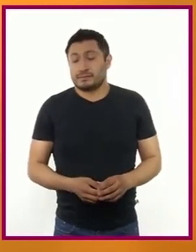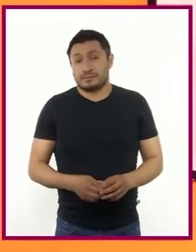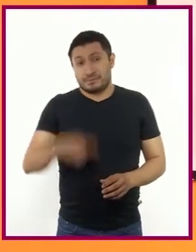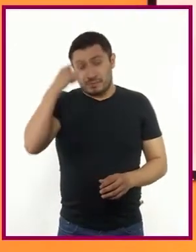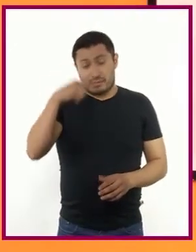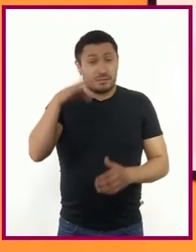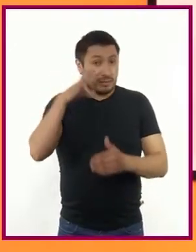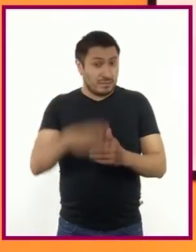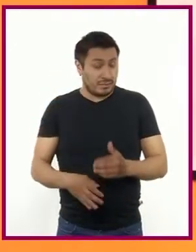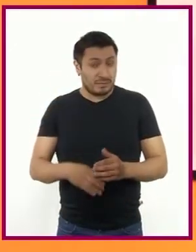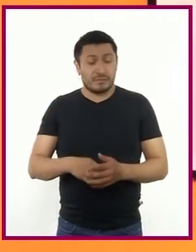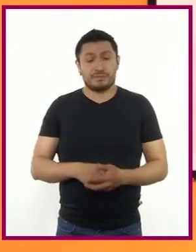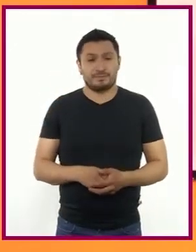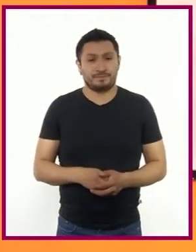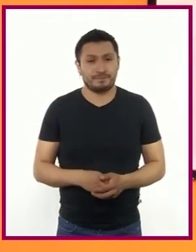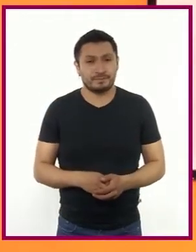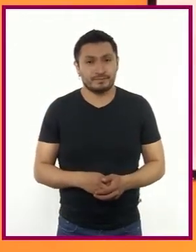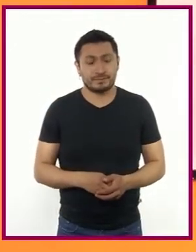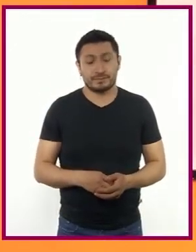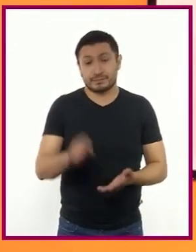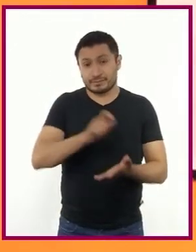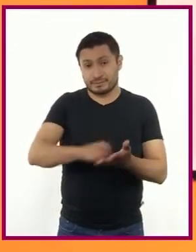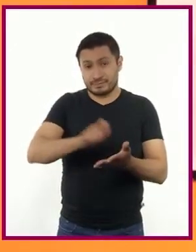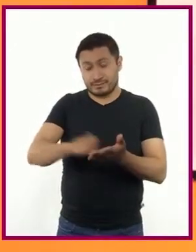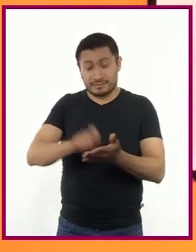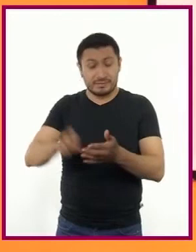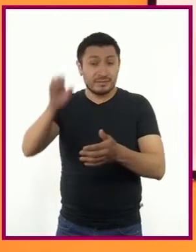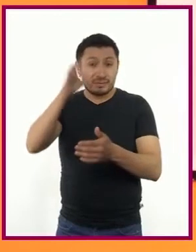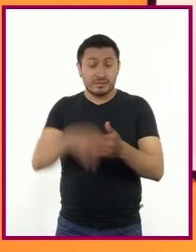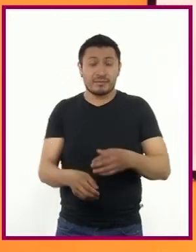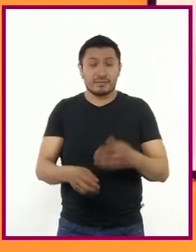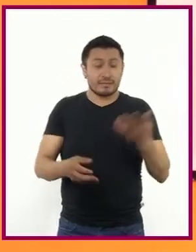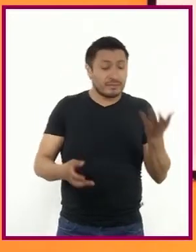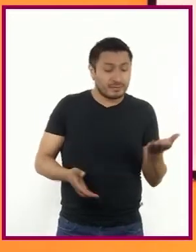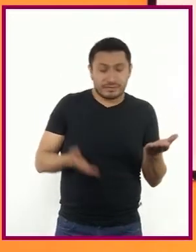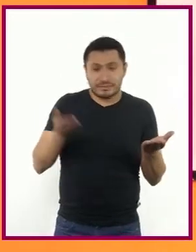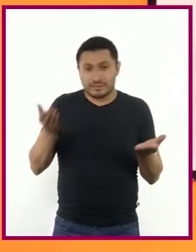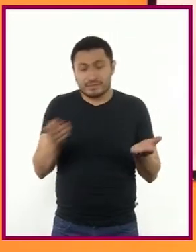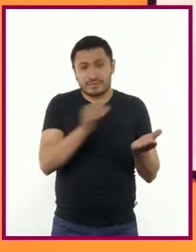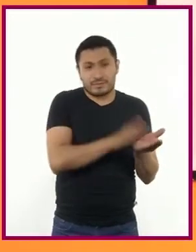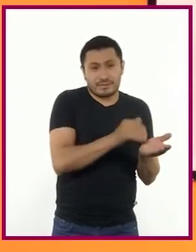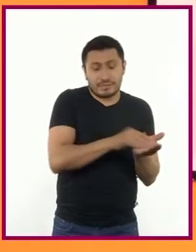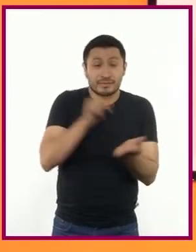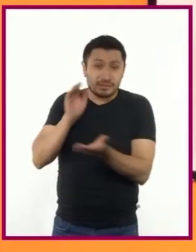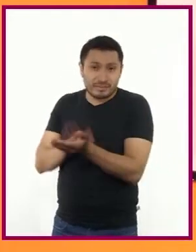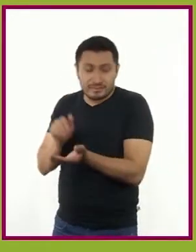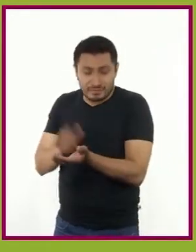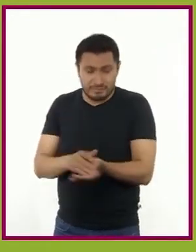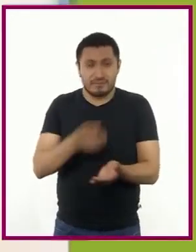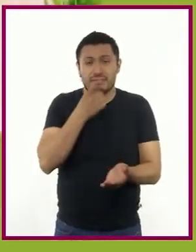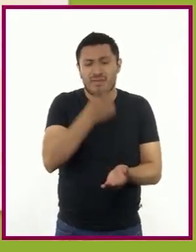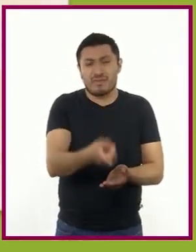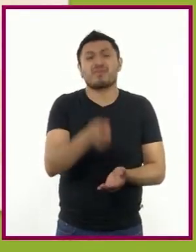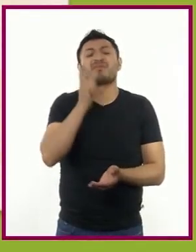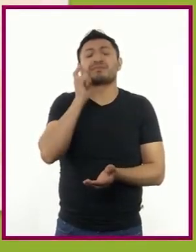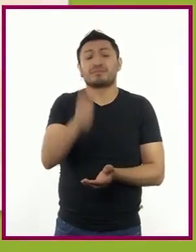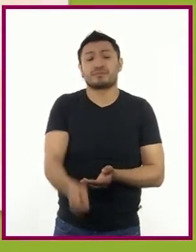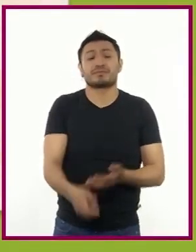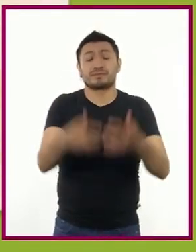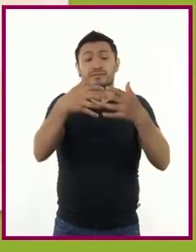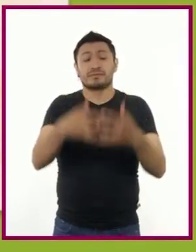terminado. Para colocar nuestra conclusión en ambas monografías, podemos decir que los